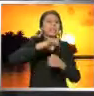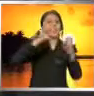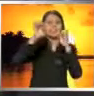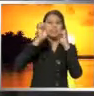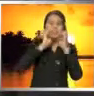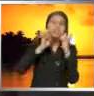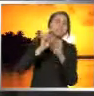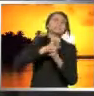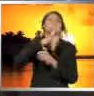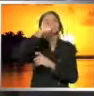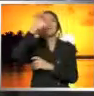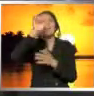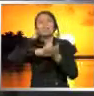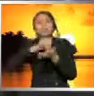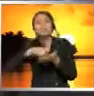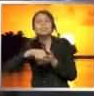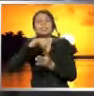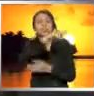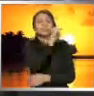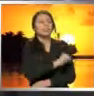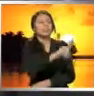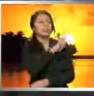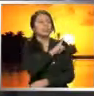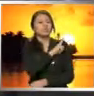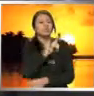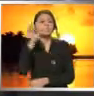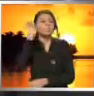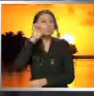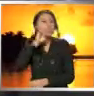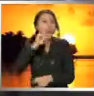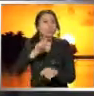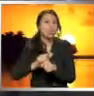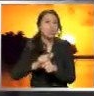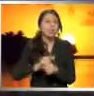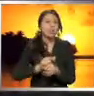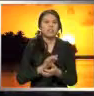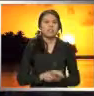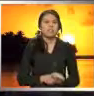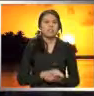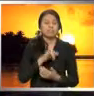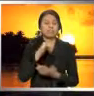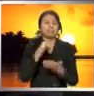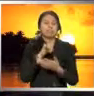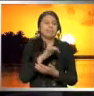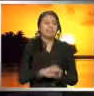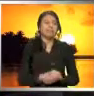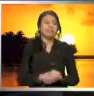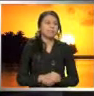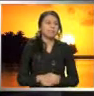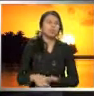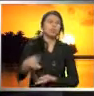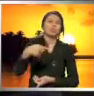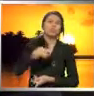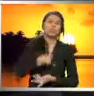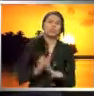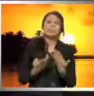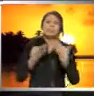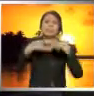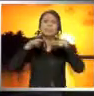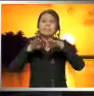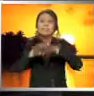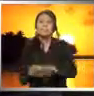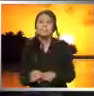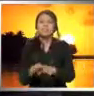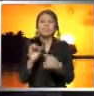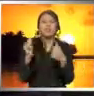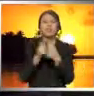activista con el tema de la salud sexual y reproductiva, y hoy regresas a él, ¿no? Así es, curiosamente estoy cerrando un ciclo, además que